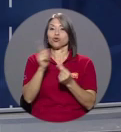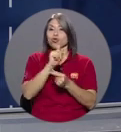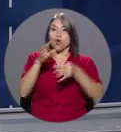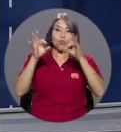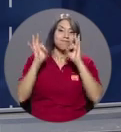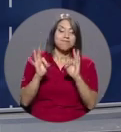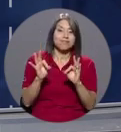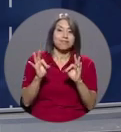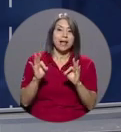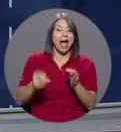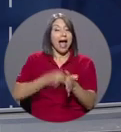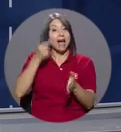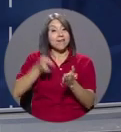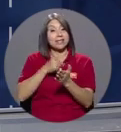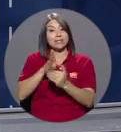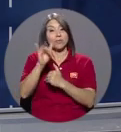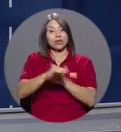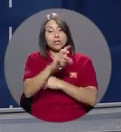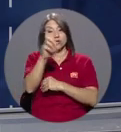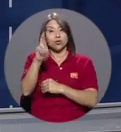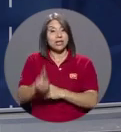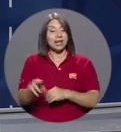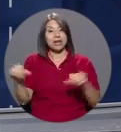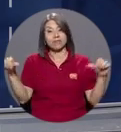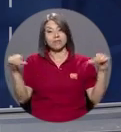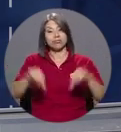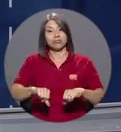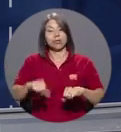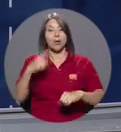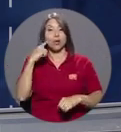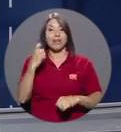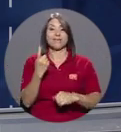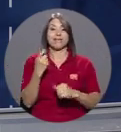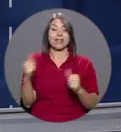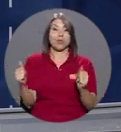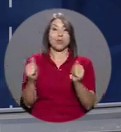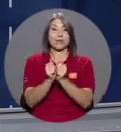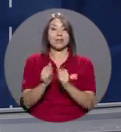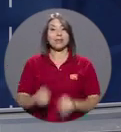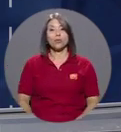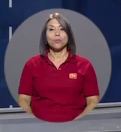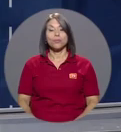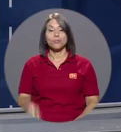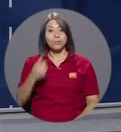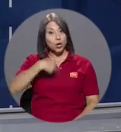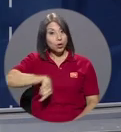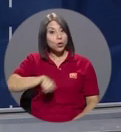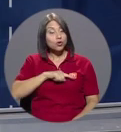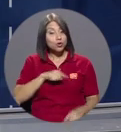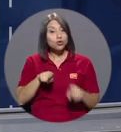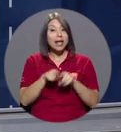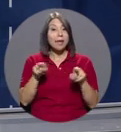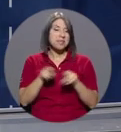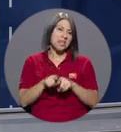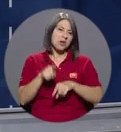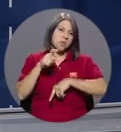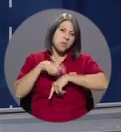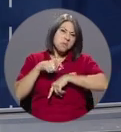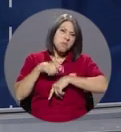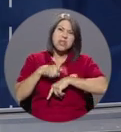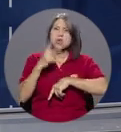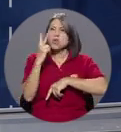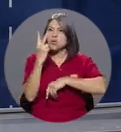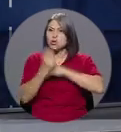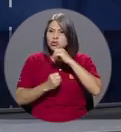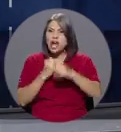veces los fracasos de los proyectos en Costa Rica se da por esa falta de acompañamiento. Nosotros igualmente visitamos los proyectos